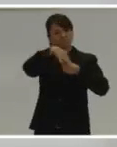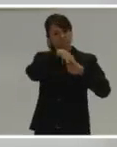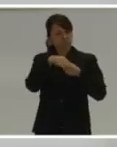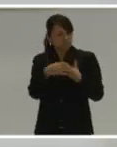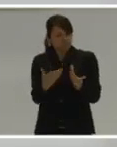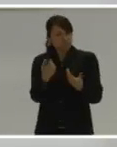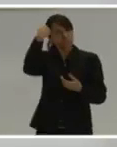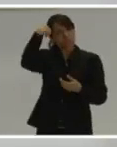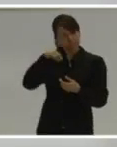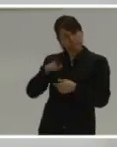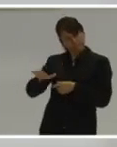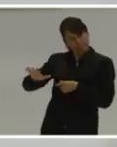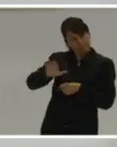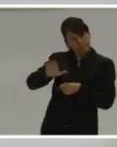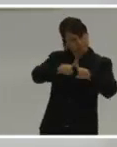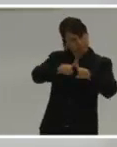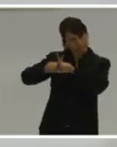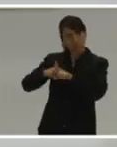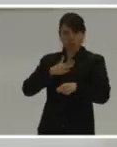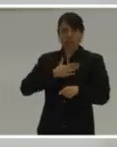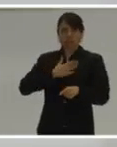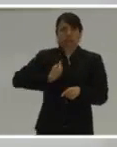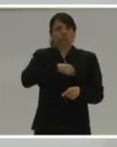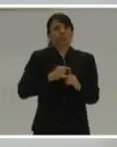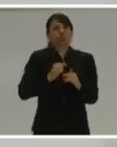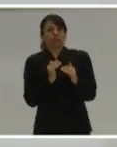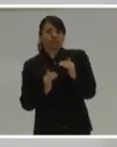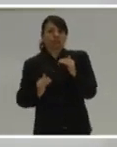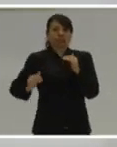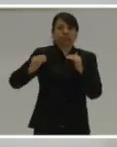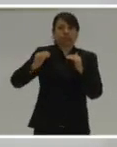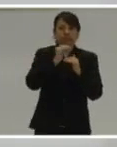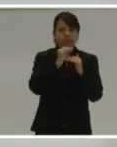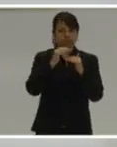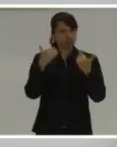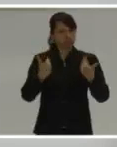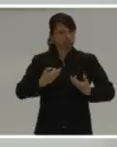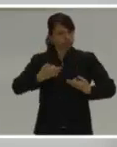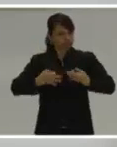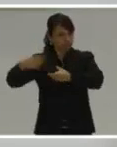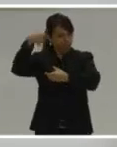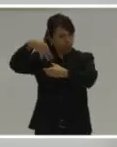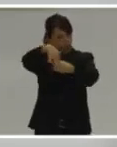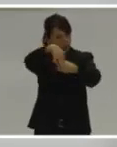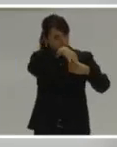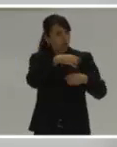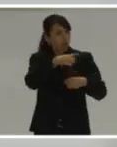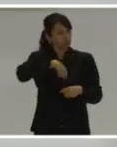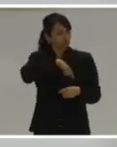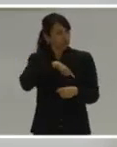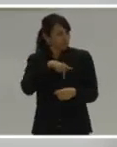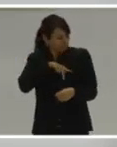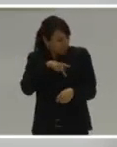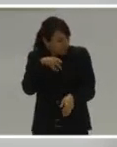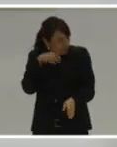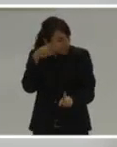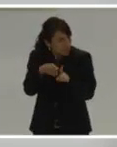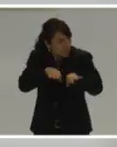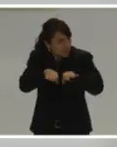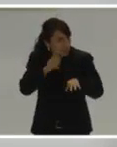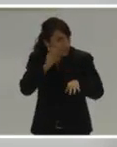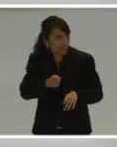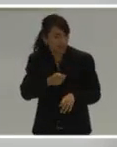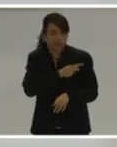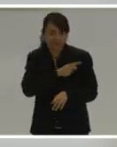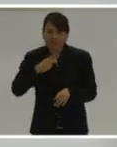porque nosotros como Tribunal Supremo Electoral tenemos que garantizar la democracia, eso nos dice en nuestro